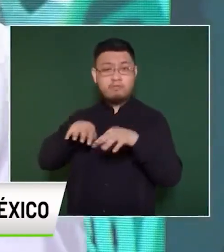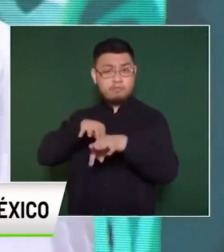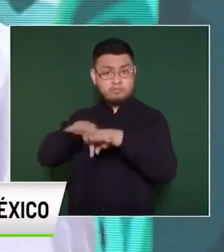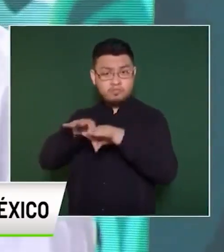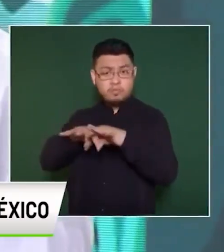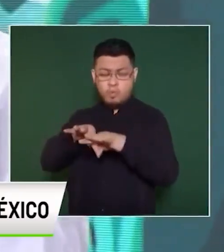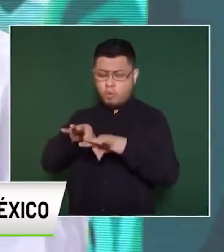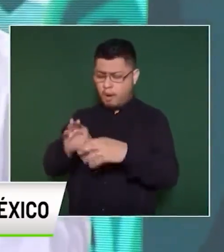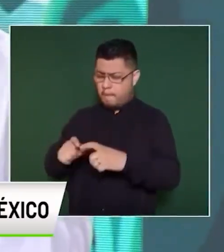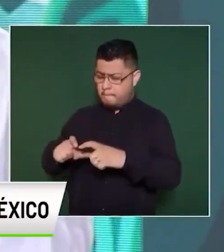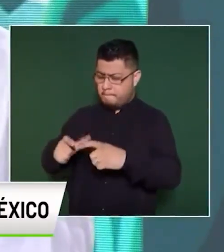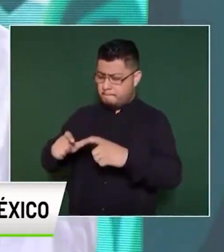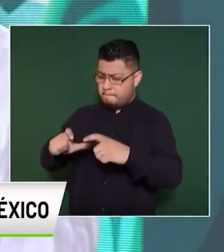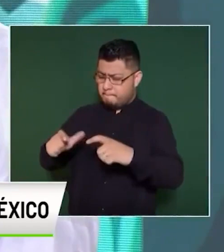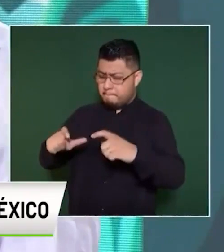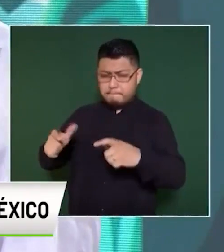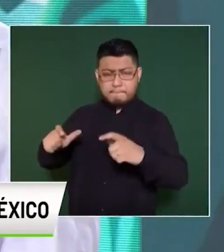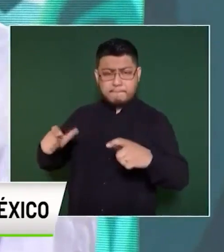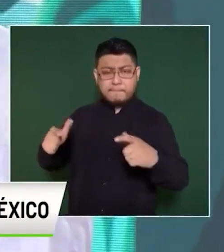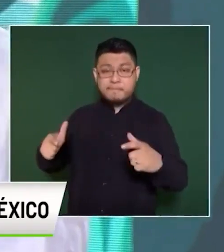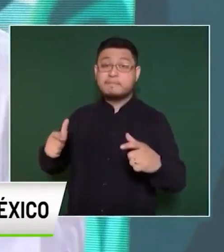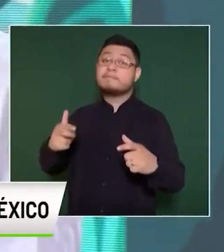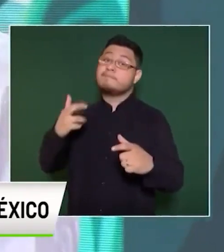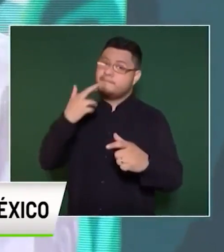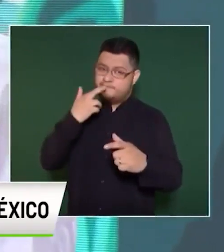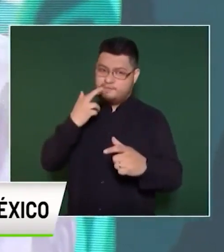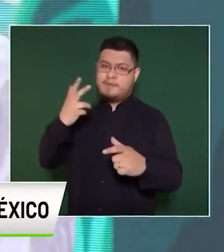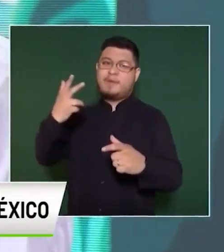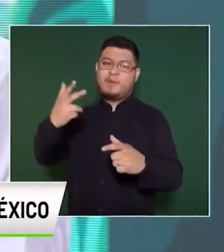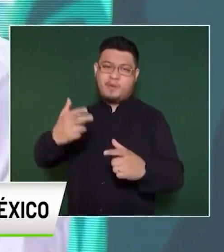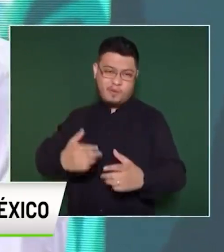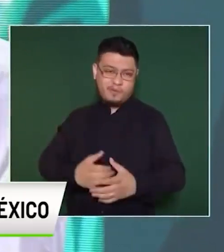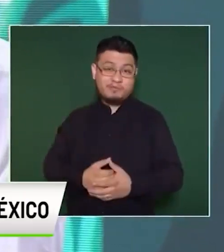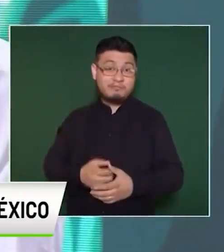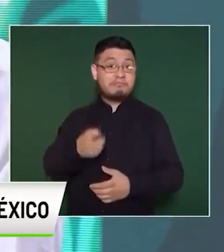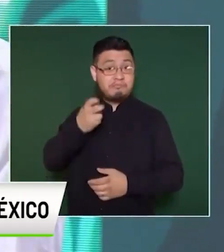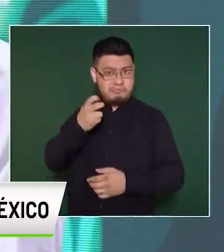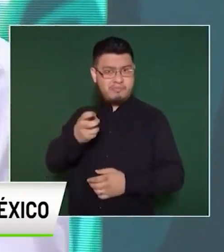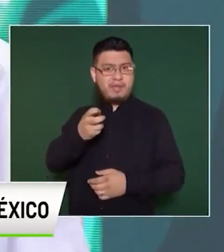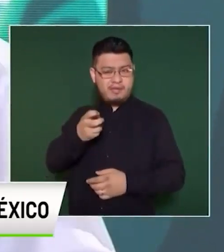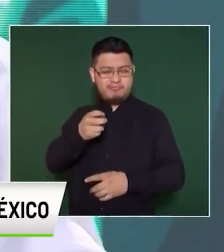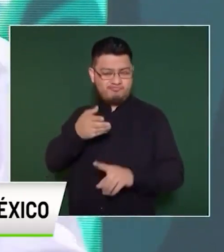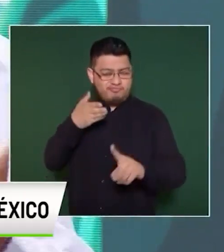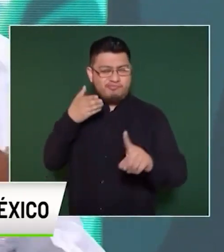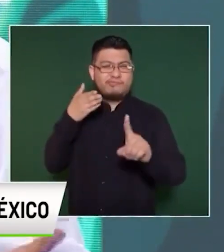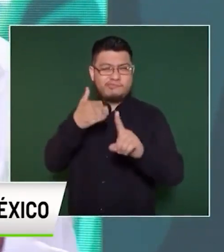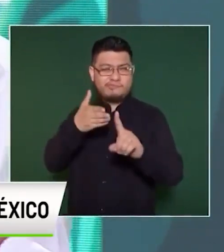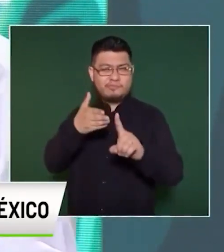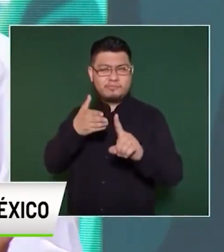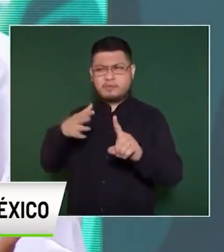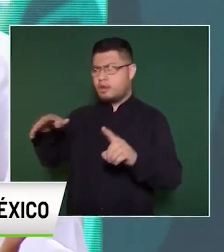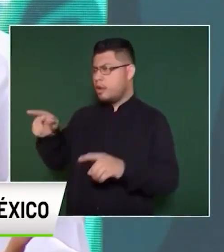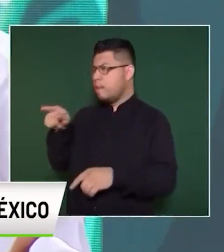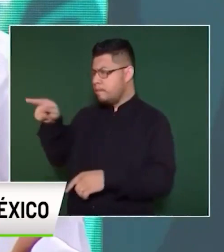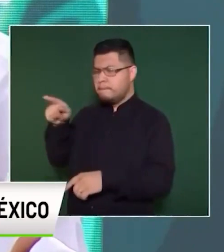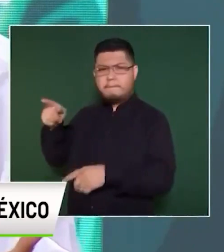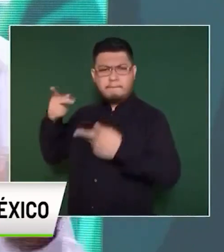esa es la ventaja de la industria de la construcción se hacen las